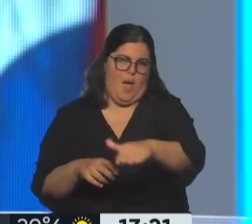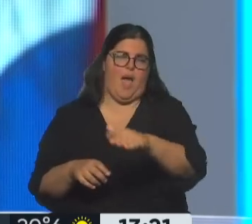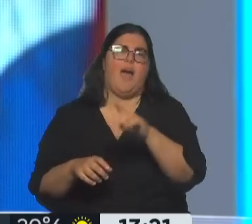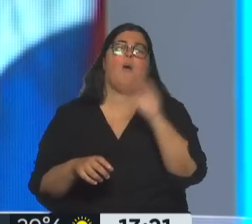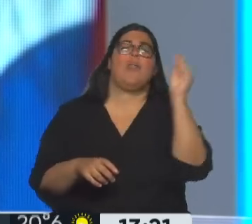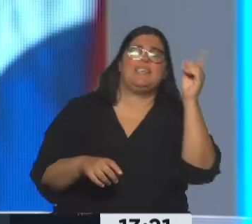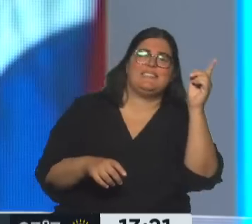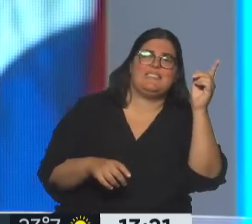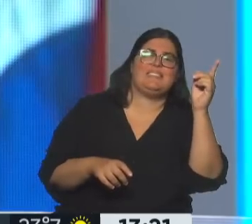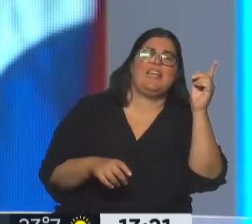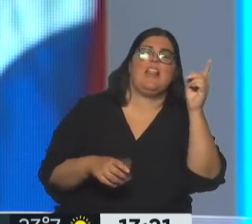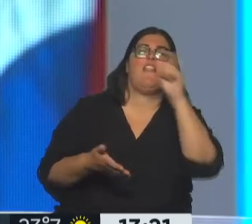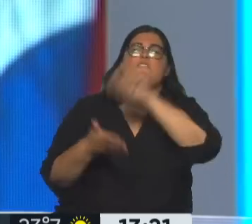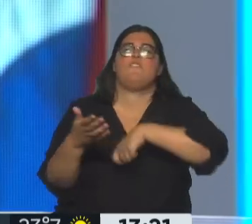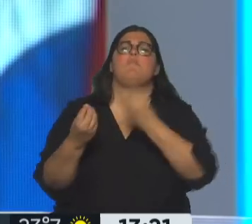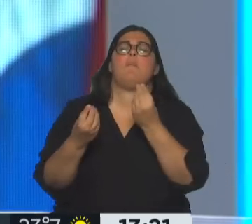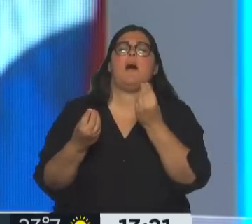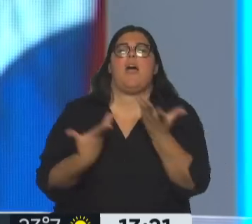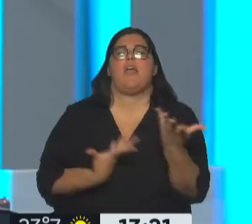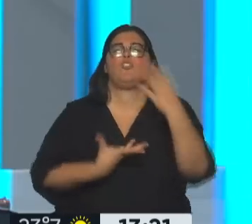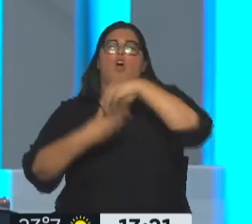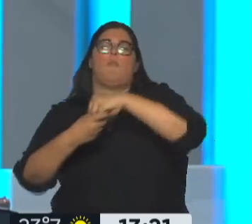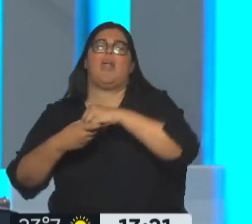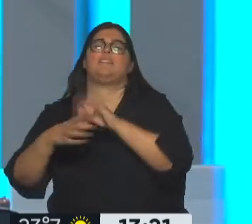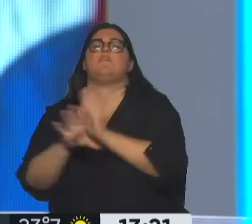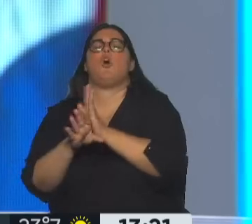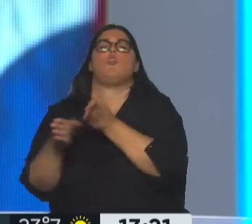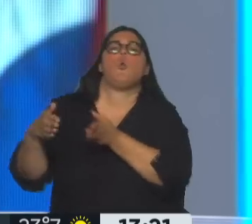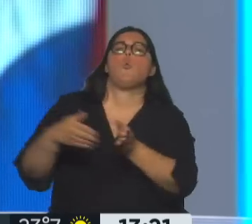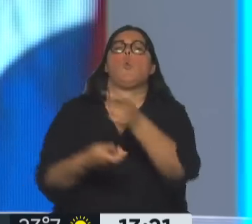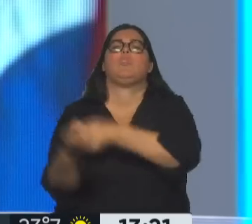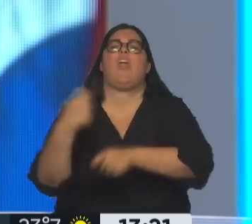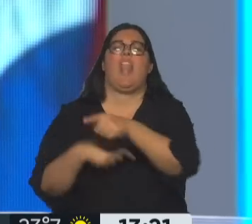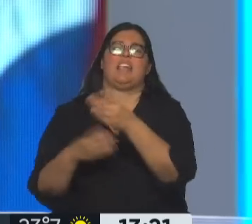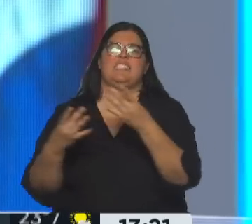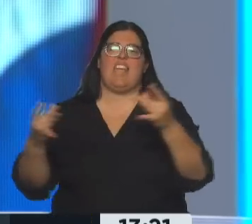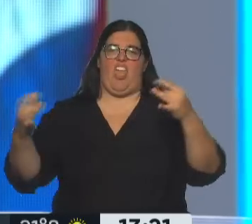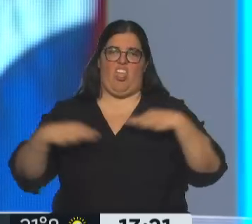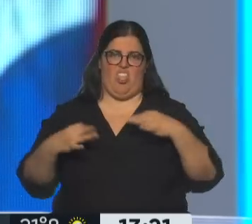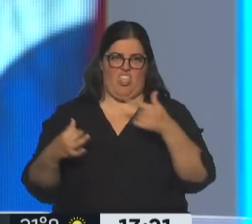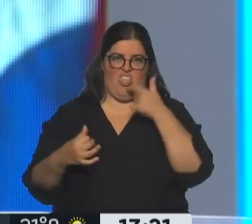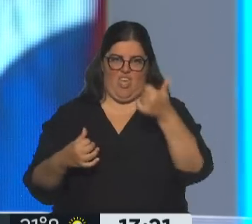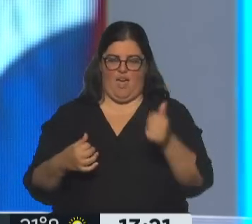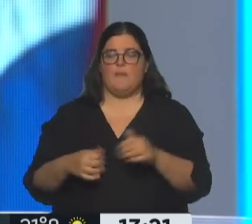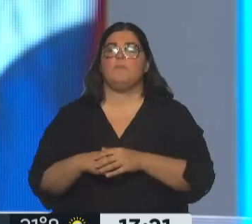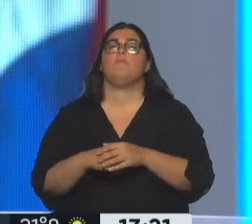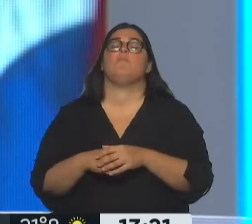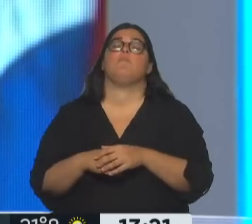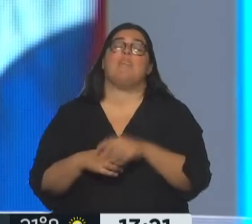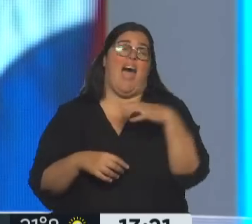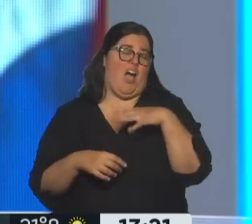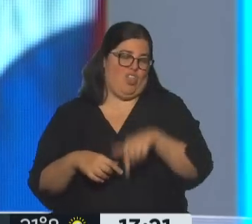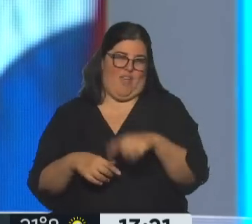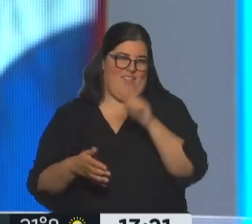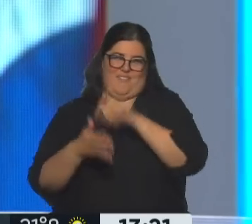parte de Brasil de la incorporación a la Ruta de la Seda. ¿No? Me parece que es un punto que no se firmó ahora, probablemente por el